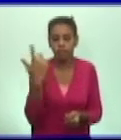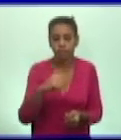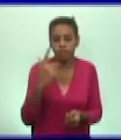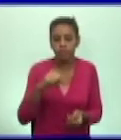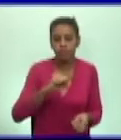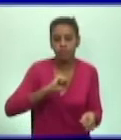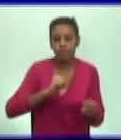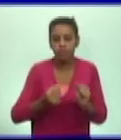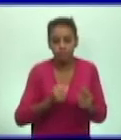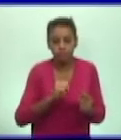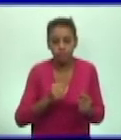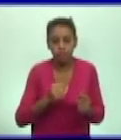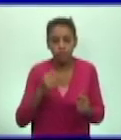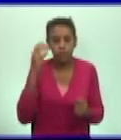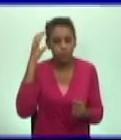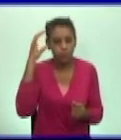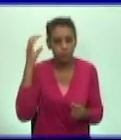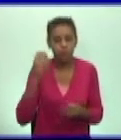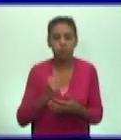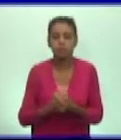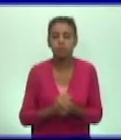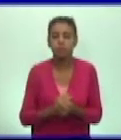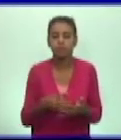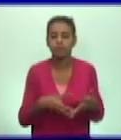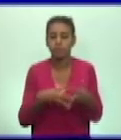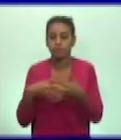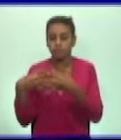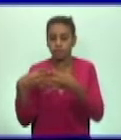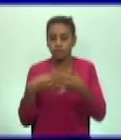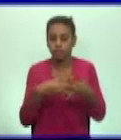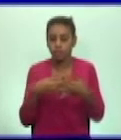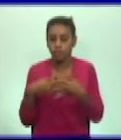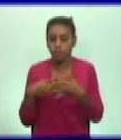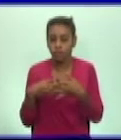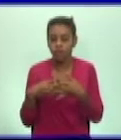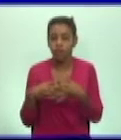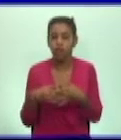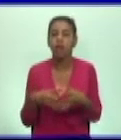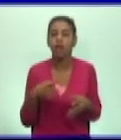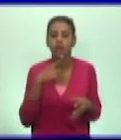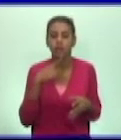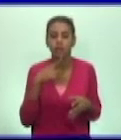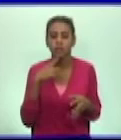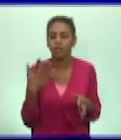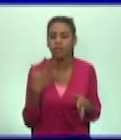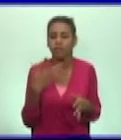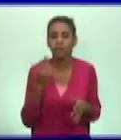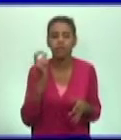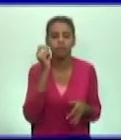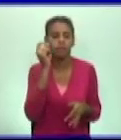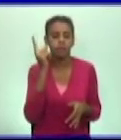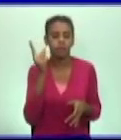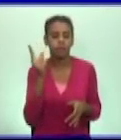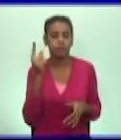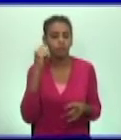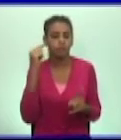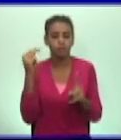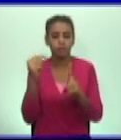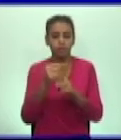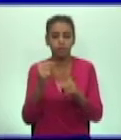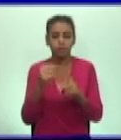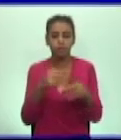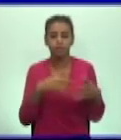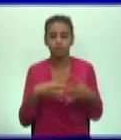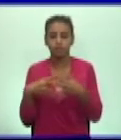principales cuestiones también estuvo este, de los gobernantes que respondieran a esos intereses. Por tanto, lo primero que van a hacer allí en Vietnam del Sur